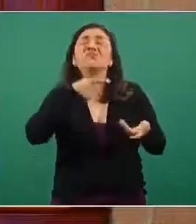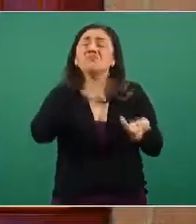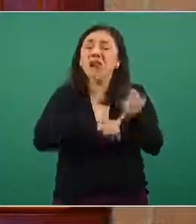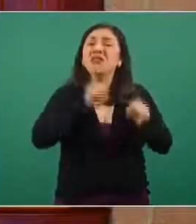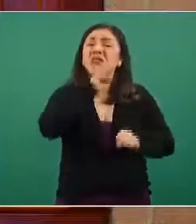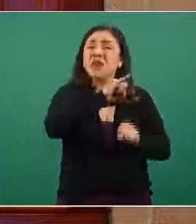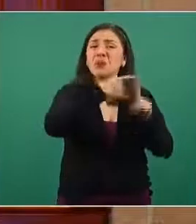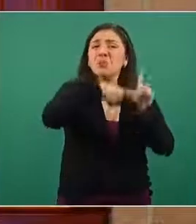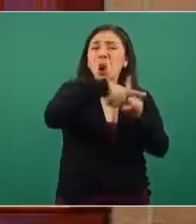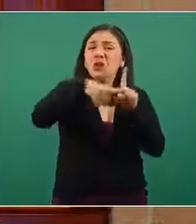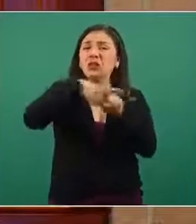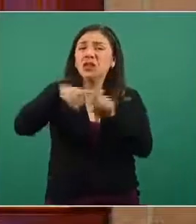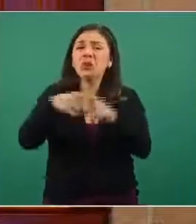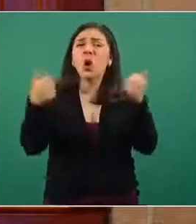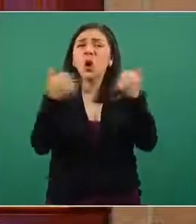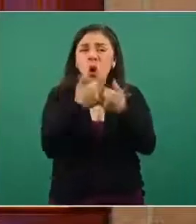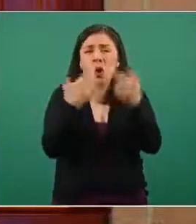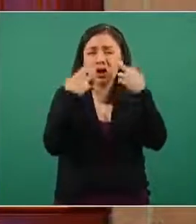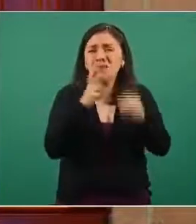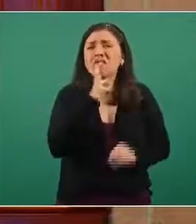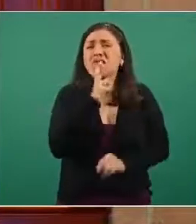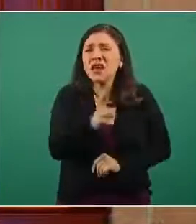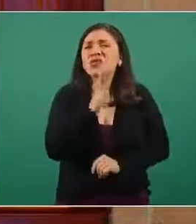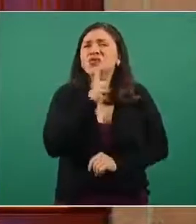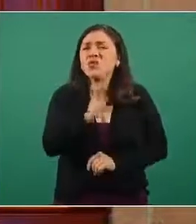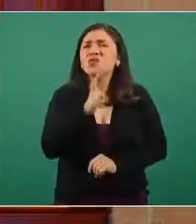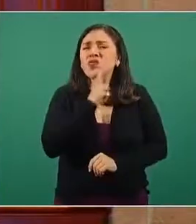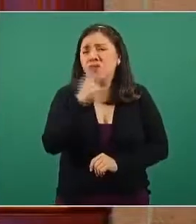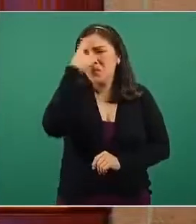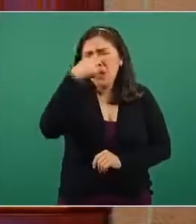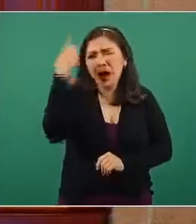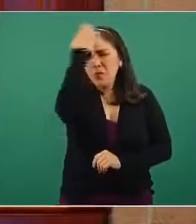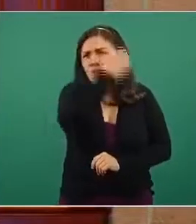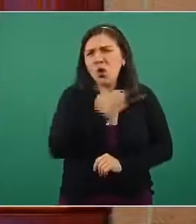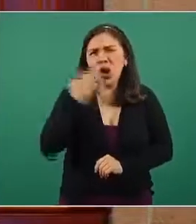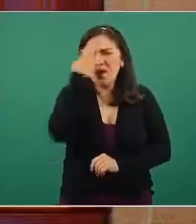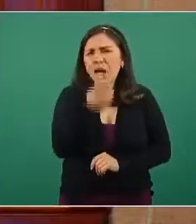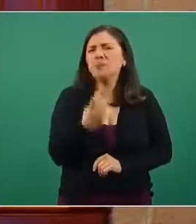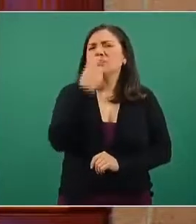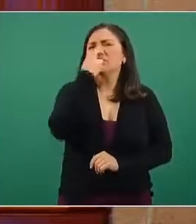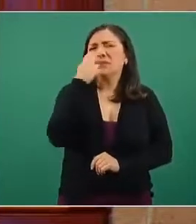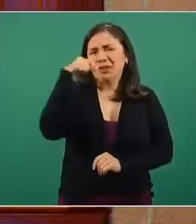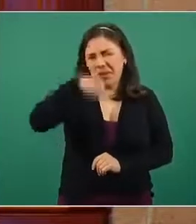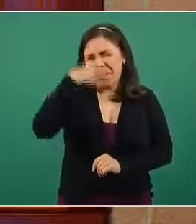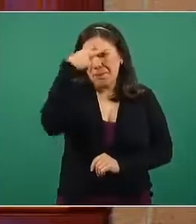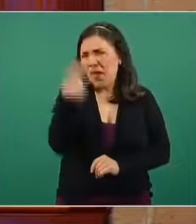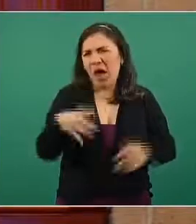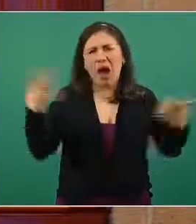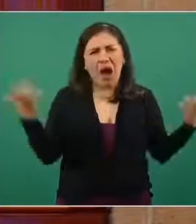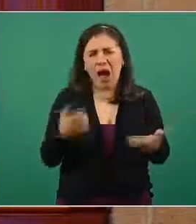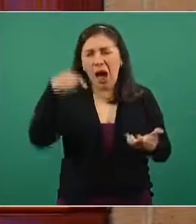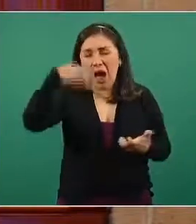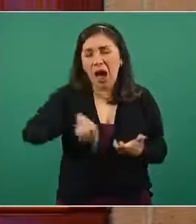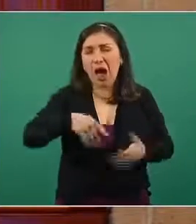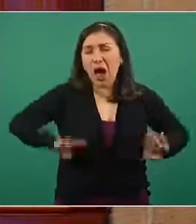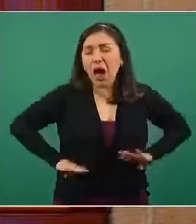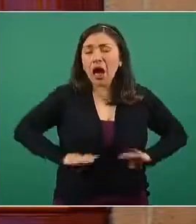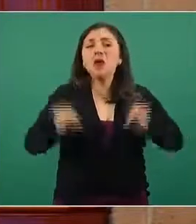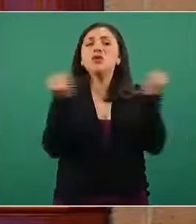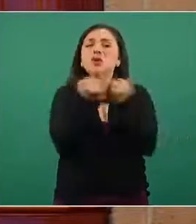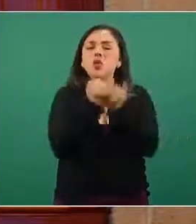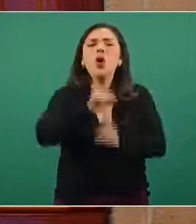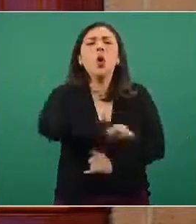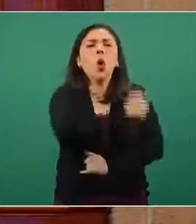dan en su gran mayoría con resultados positivos de las 2 pruebas que se aplican en México, además de los casos